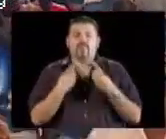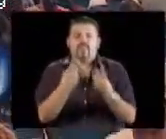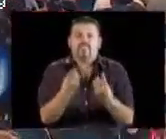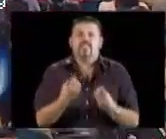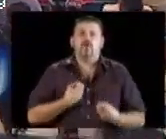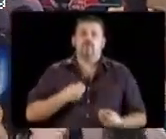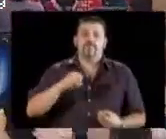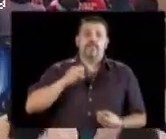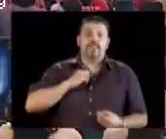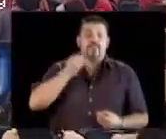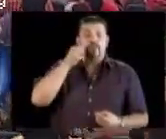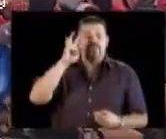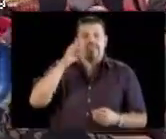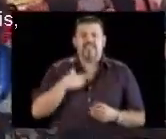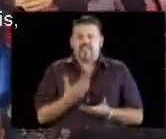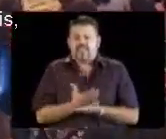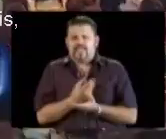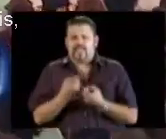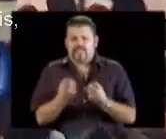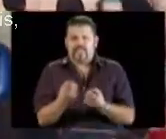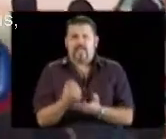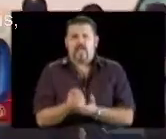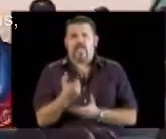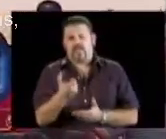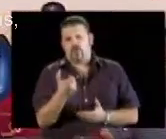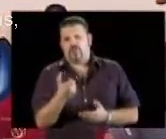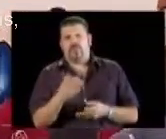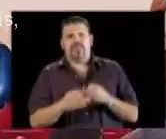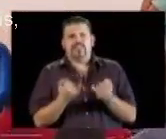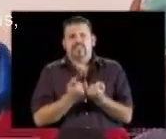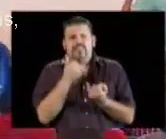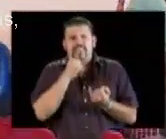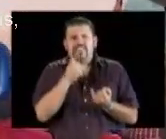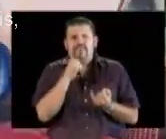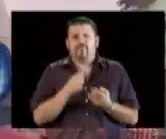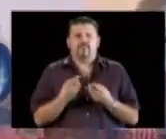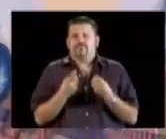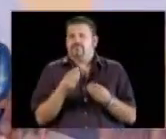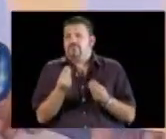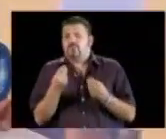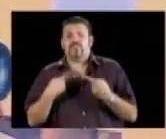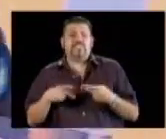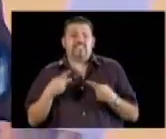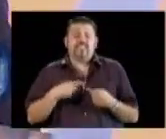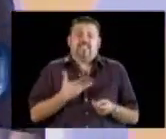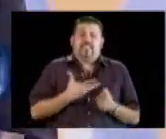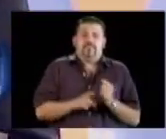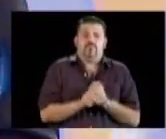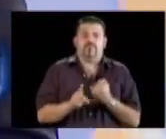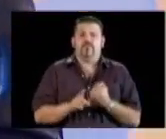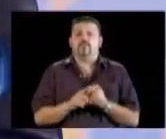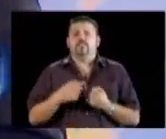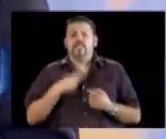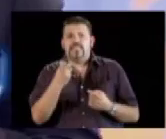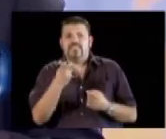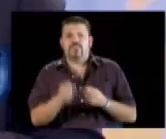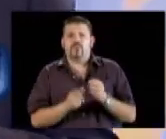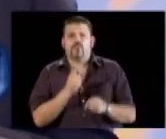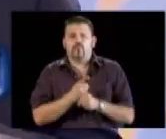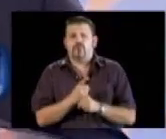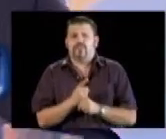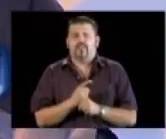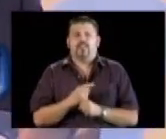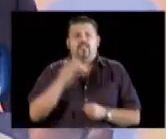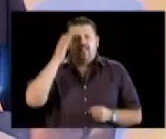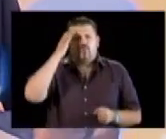únicamente la parte económica, que además es muy gratificante y más en tiempos de crisis, pero también la oportunidad de formarnos como seres